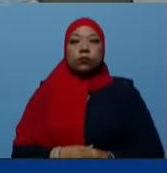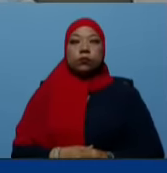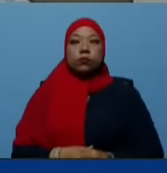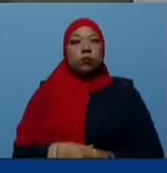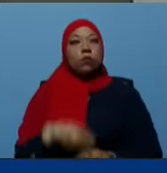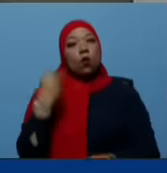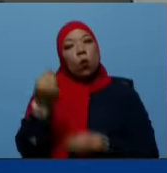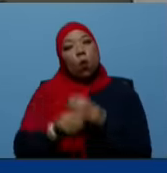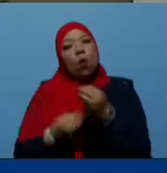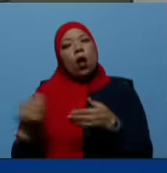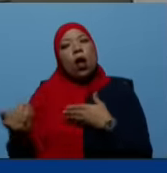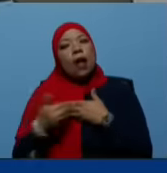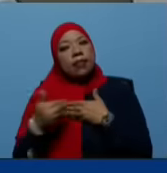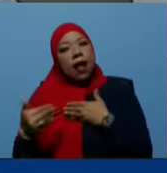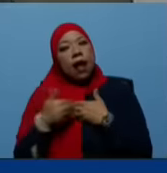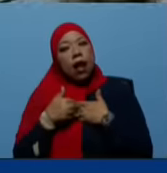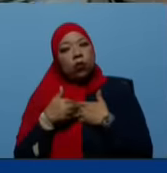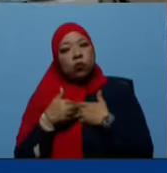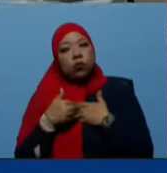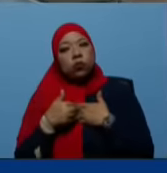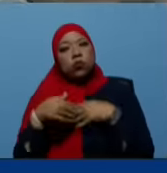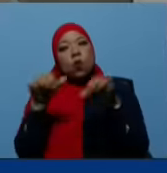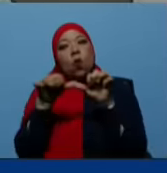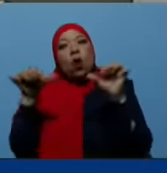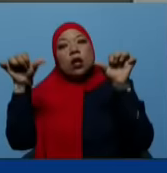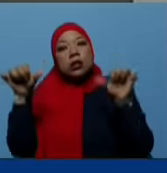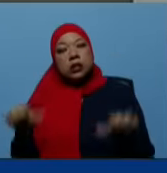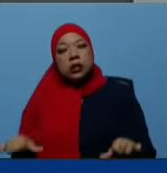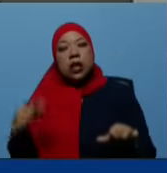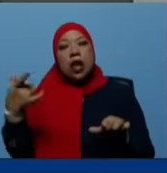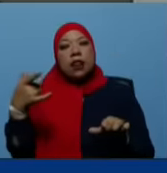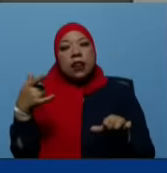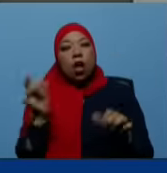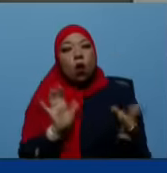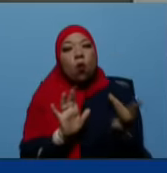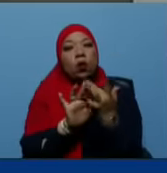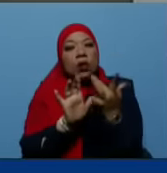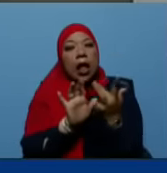Ellos habían atacado los sistemas de transmisión,